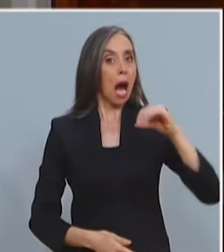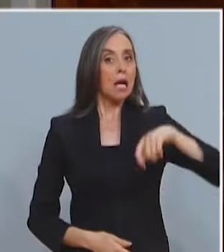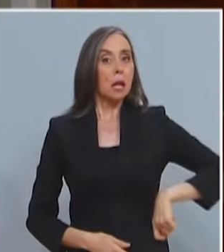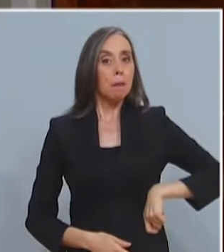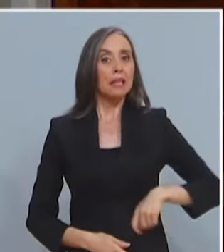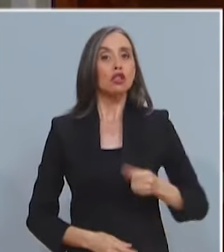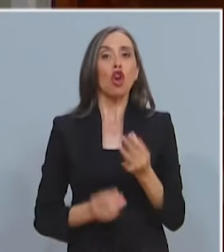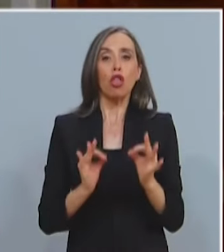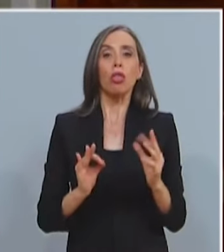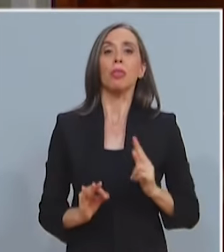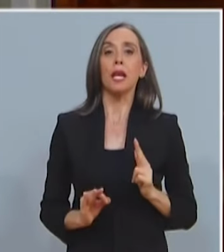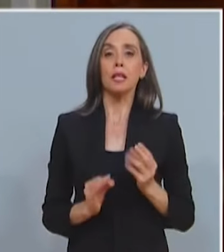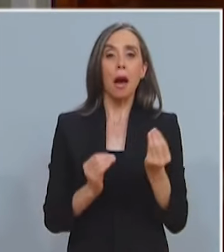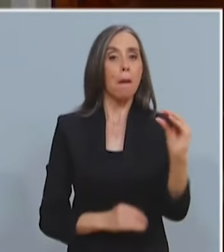y adecuadas para siempre